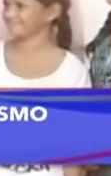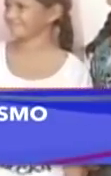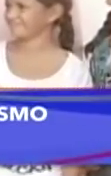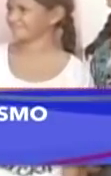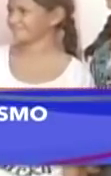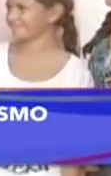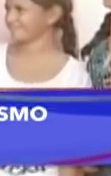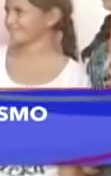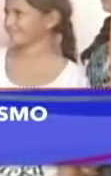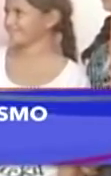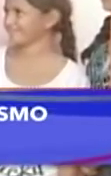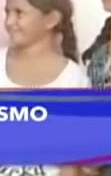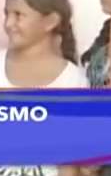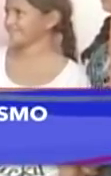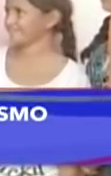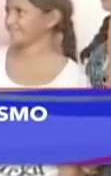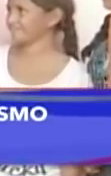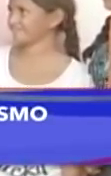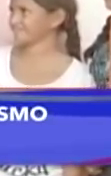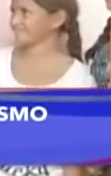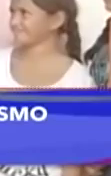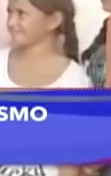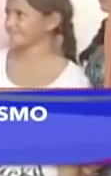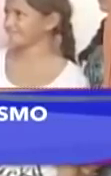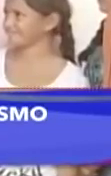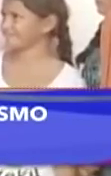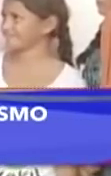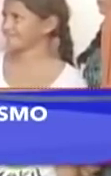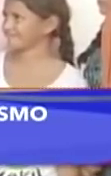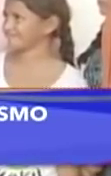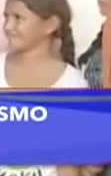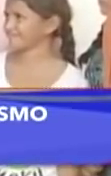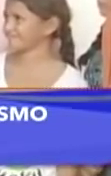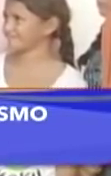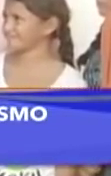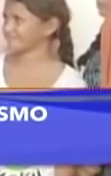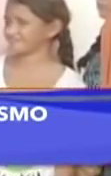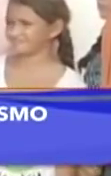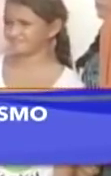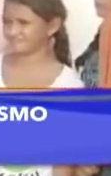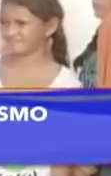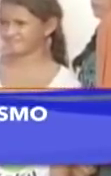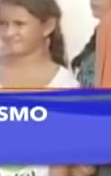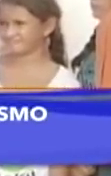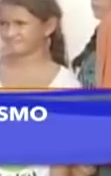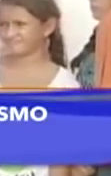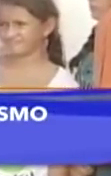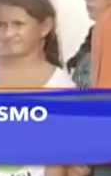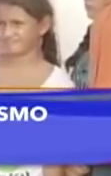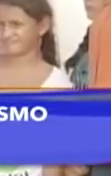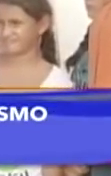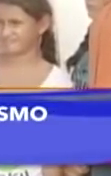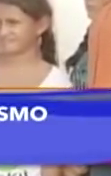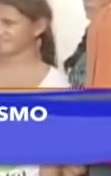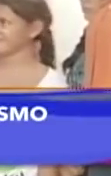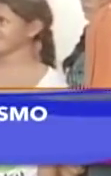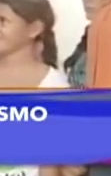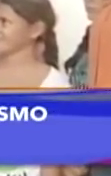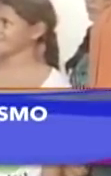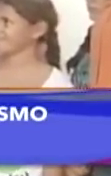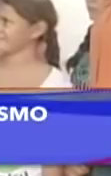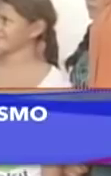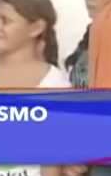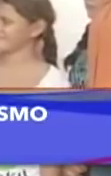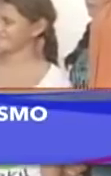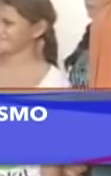toda Venezuela, presidente, que asumiendo el compromiso, a pesar de estas agresiones bárbaras, a pesar de todas estas complejidades, aquí estamos